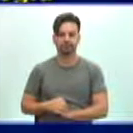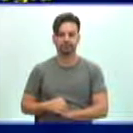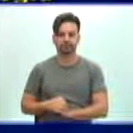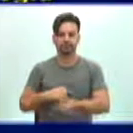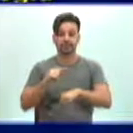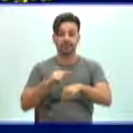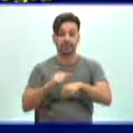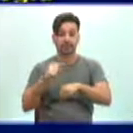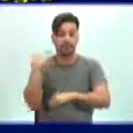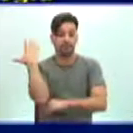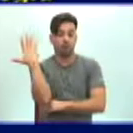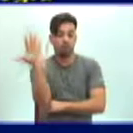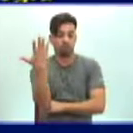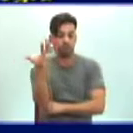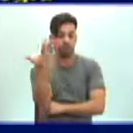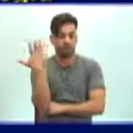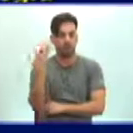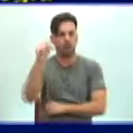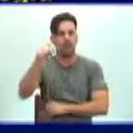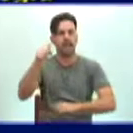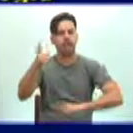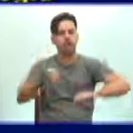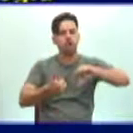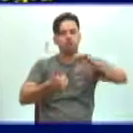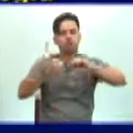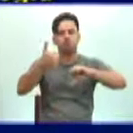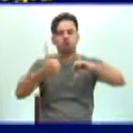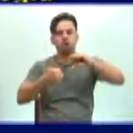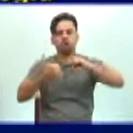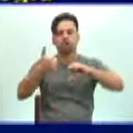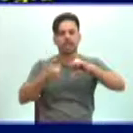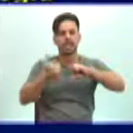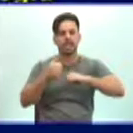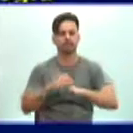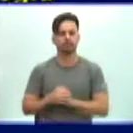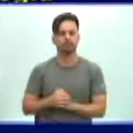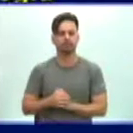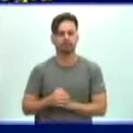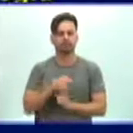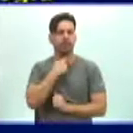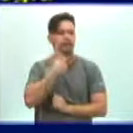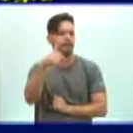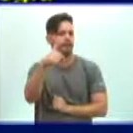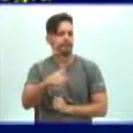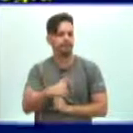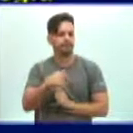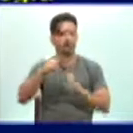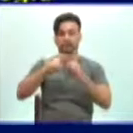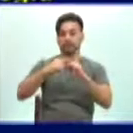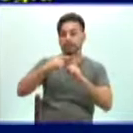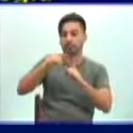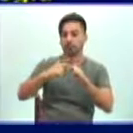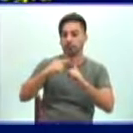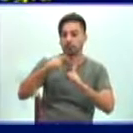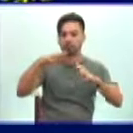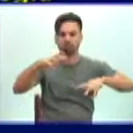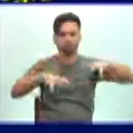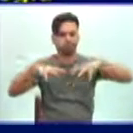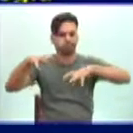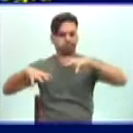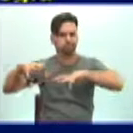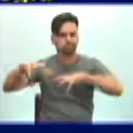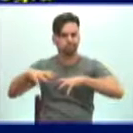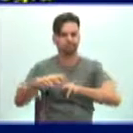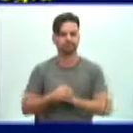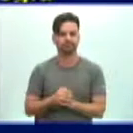Tiempo atmosférico es el comportamiento de las variables meteorológicas, por ejemplo, temperatura, precipitaciones,